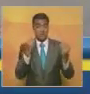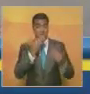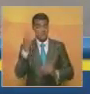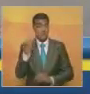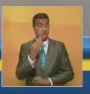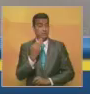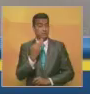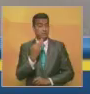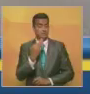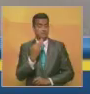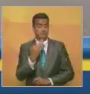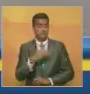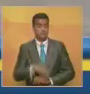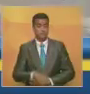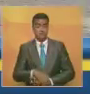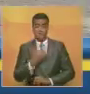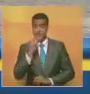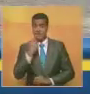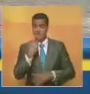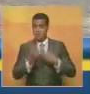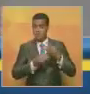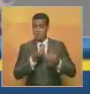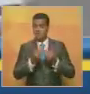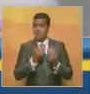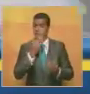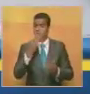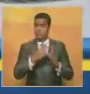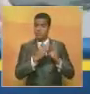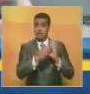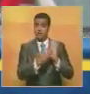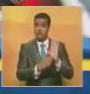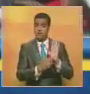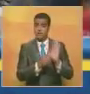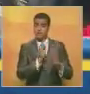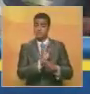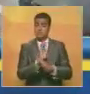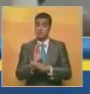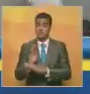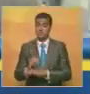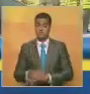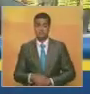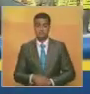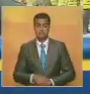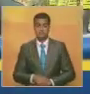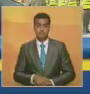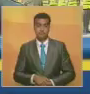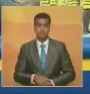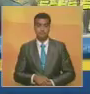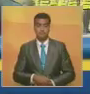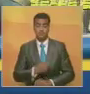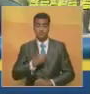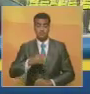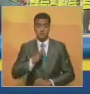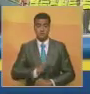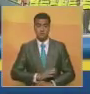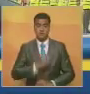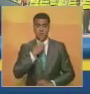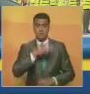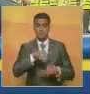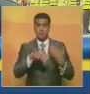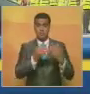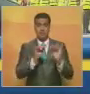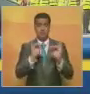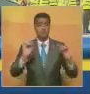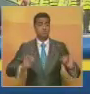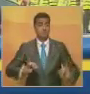constatar la efectividad del operativo y el cumplimiento de las normas de seguridad y prevención. Nosotros aquí nos encontramos todas las instituciones